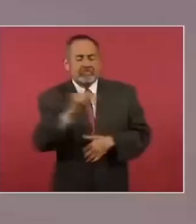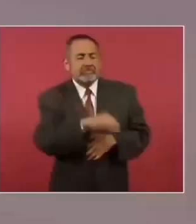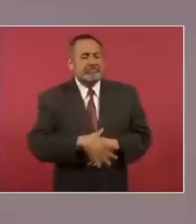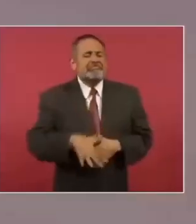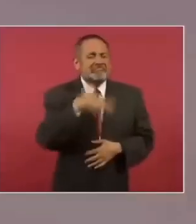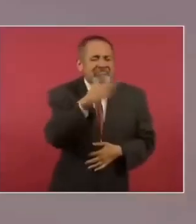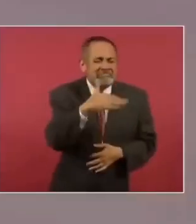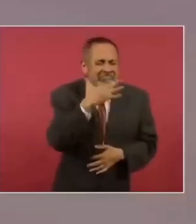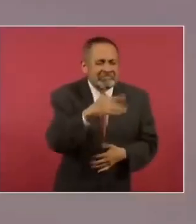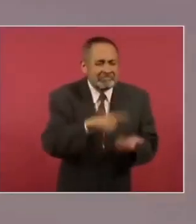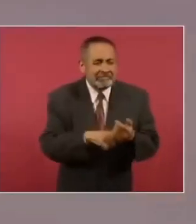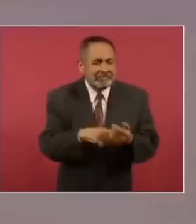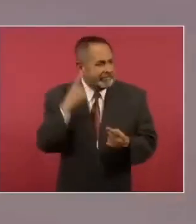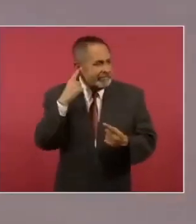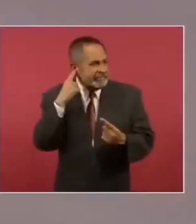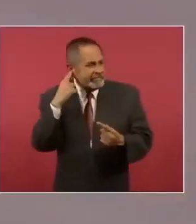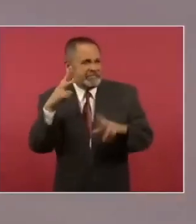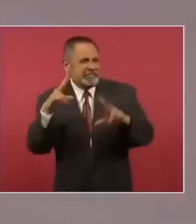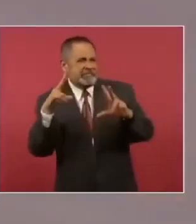¿Corrupción?